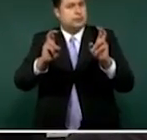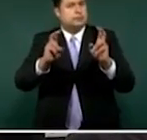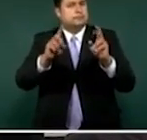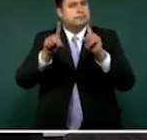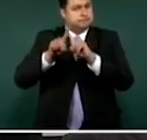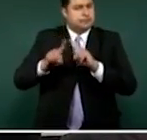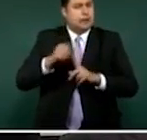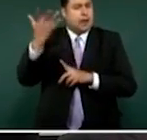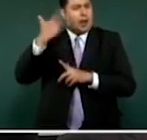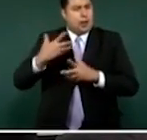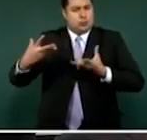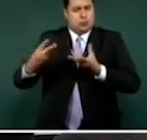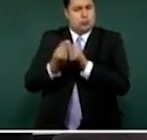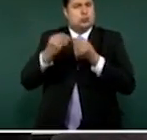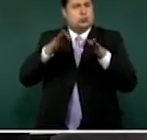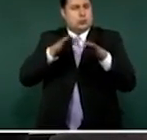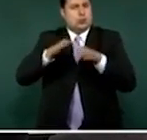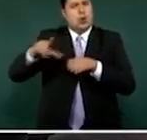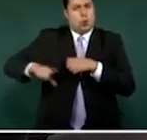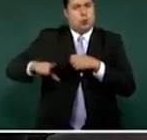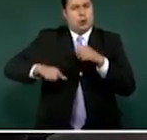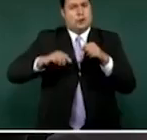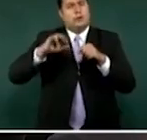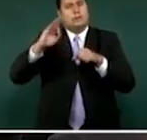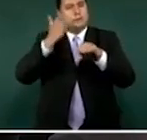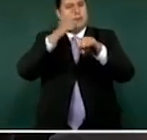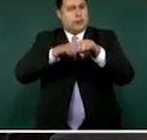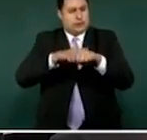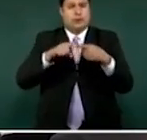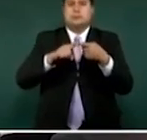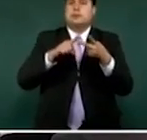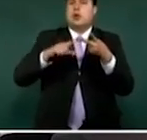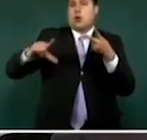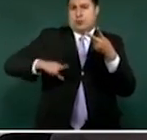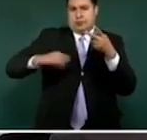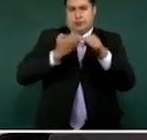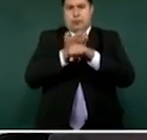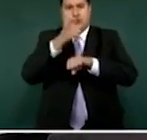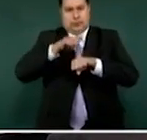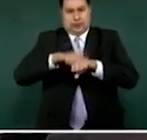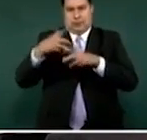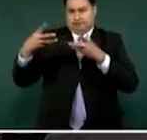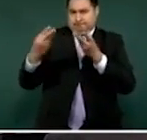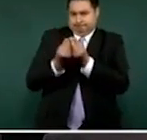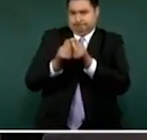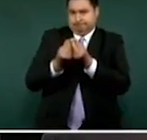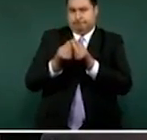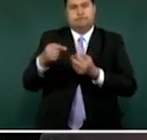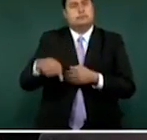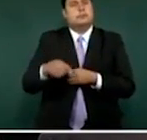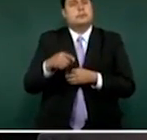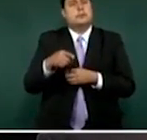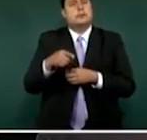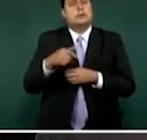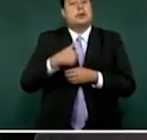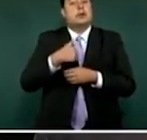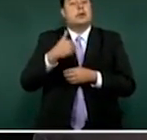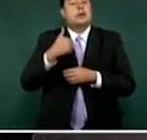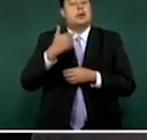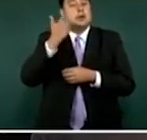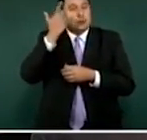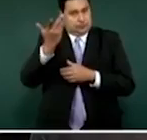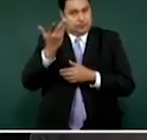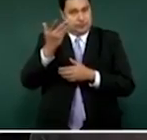hemos venido trabajando el gobierno federal y el gobierno del estado y de manera especial el apoyo